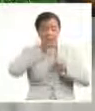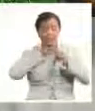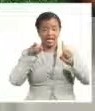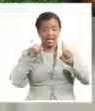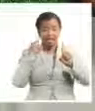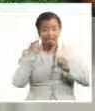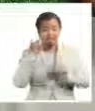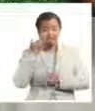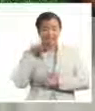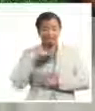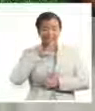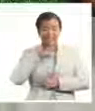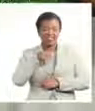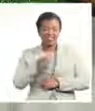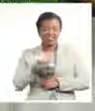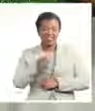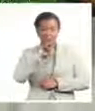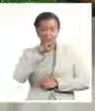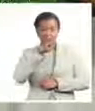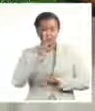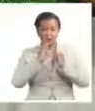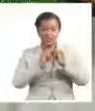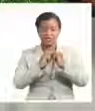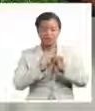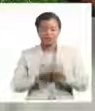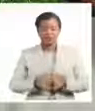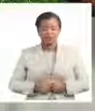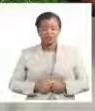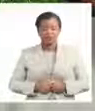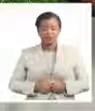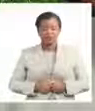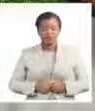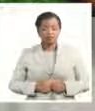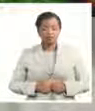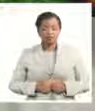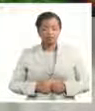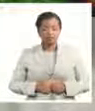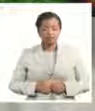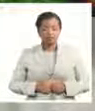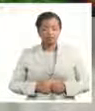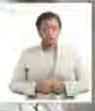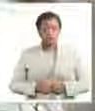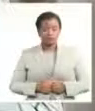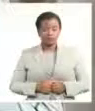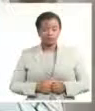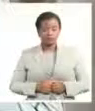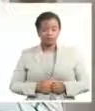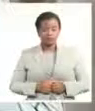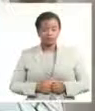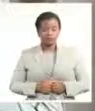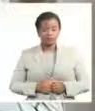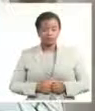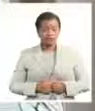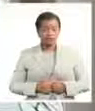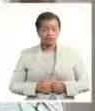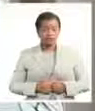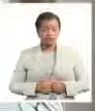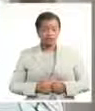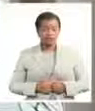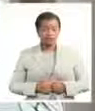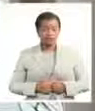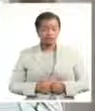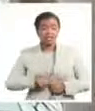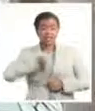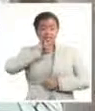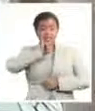veamos qué le dijo a este noticiero El comisionado nacional de béisbol Juan Reynaldo Pérez Pardo los